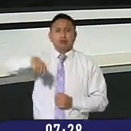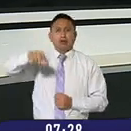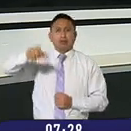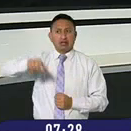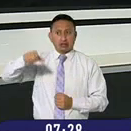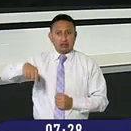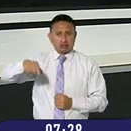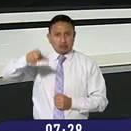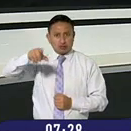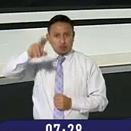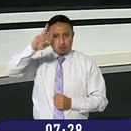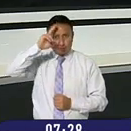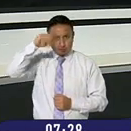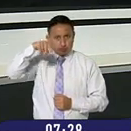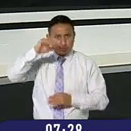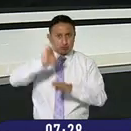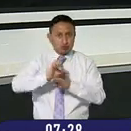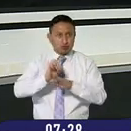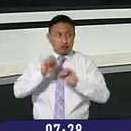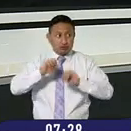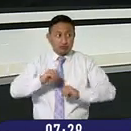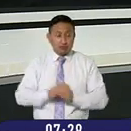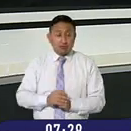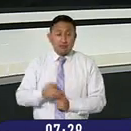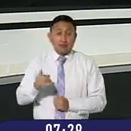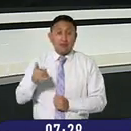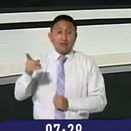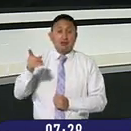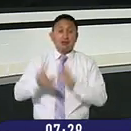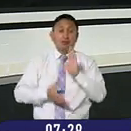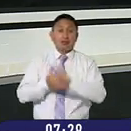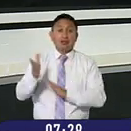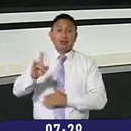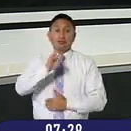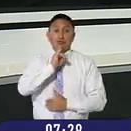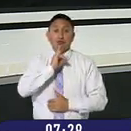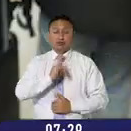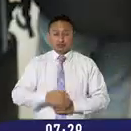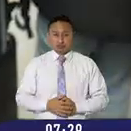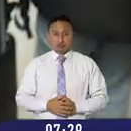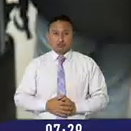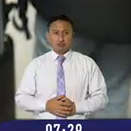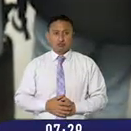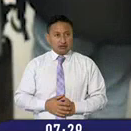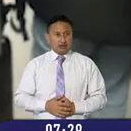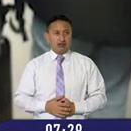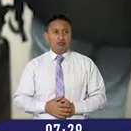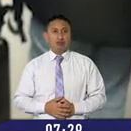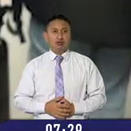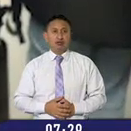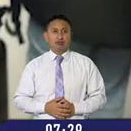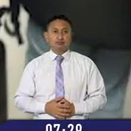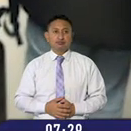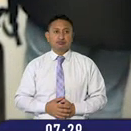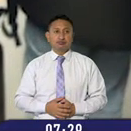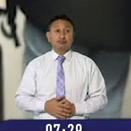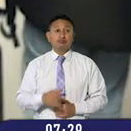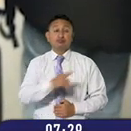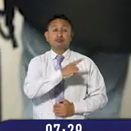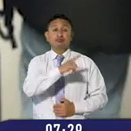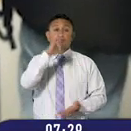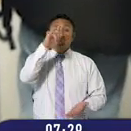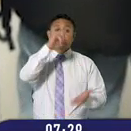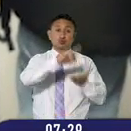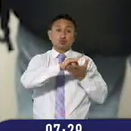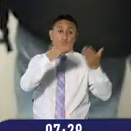a Ecuador como plataforma para llegar a los Estados Unidos. Fue en el aeropuerto de Guayaquil que las autoridades de